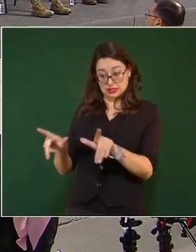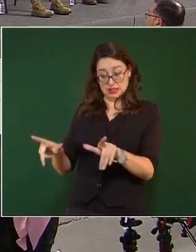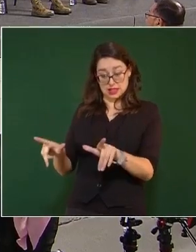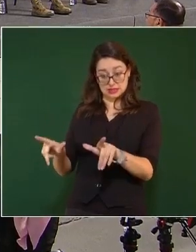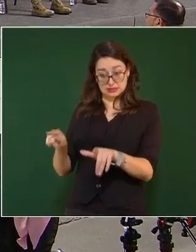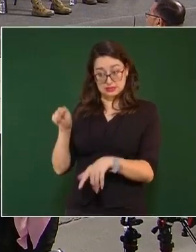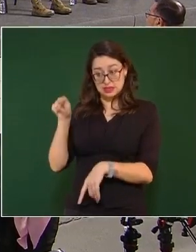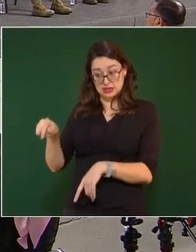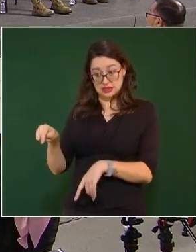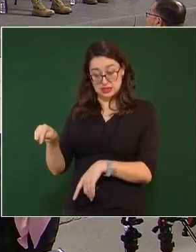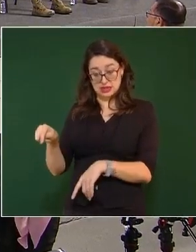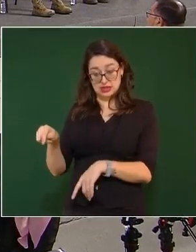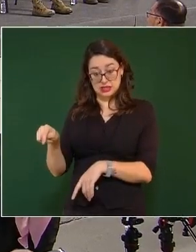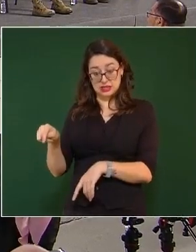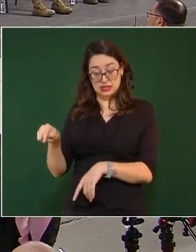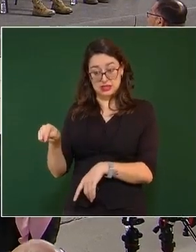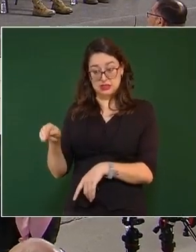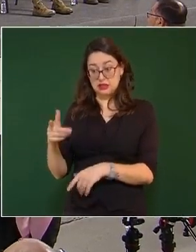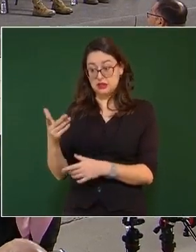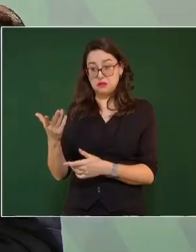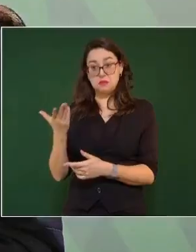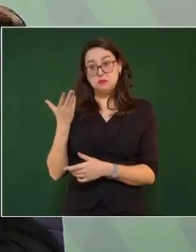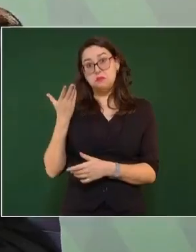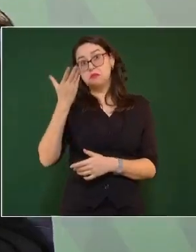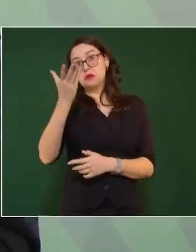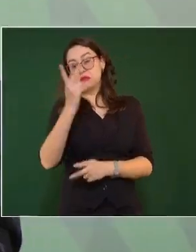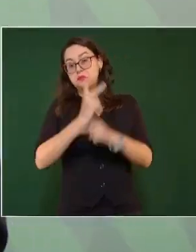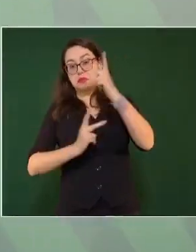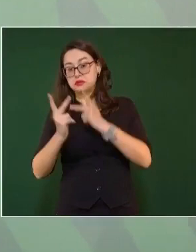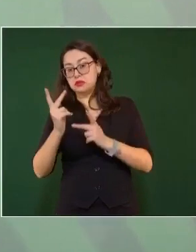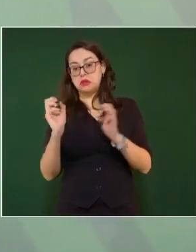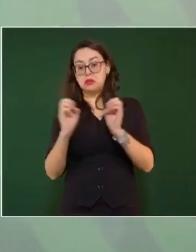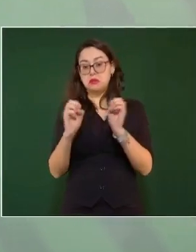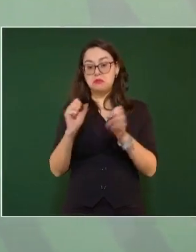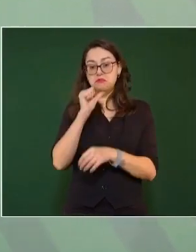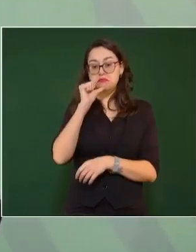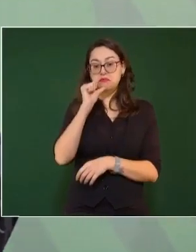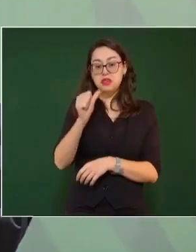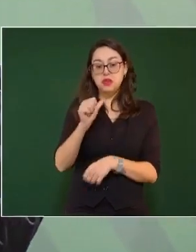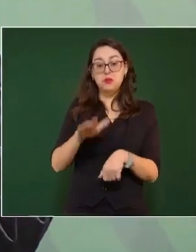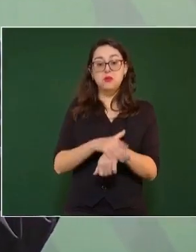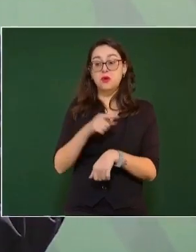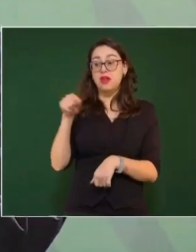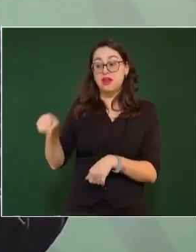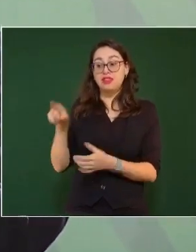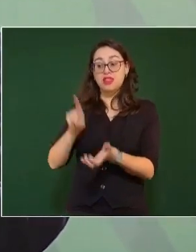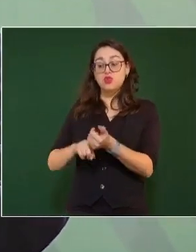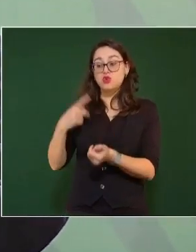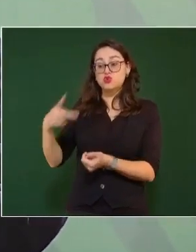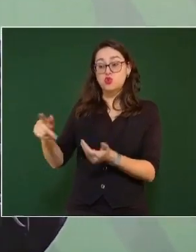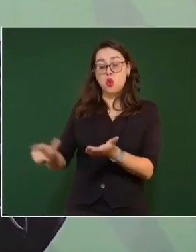Tlaxcala no hay deuda porque por ley no se pueden endeudar